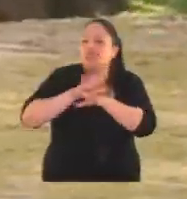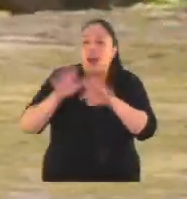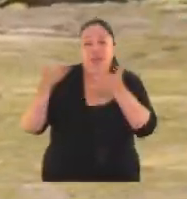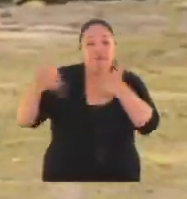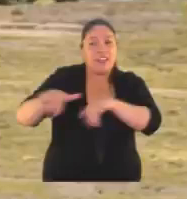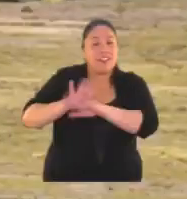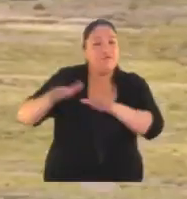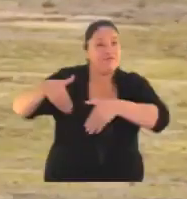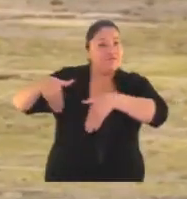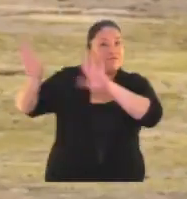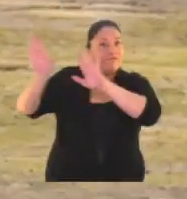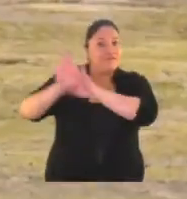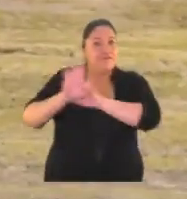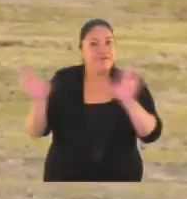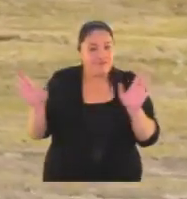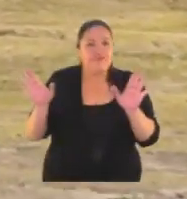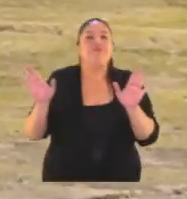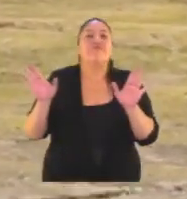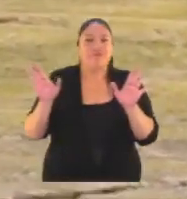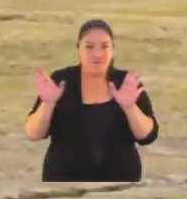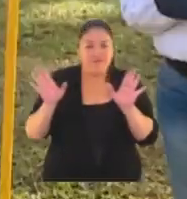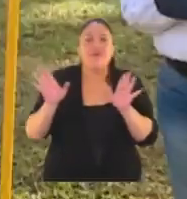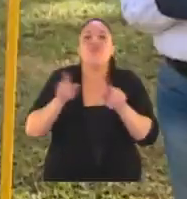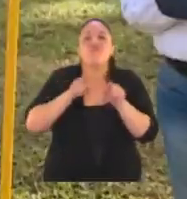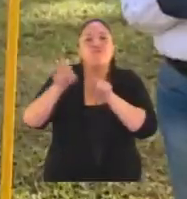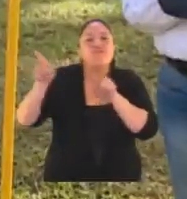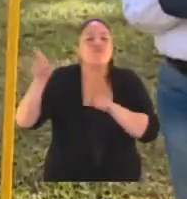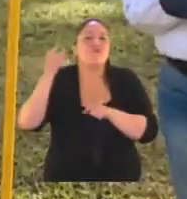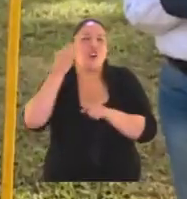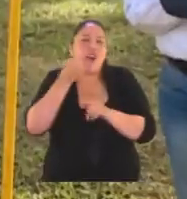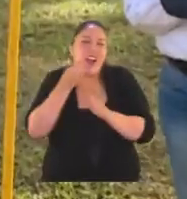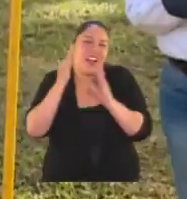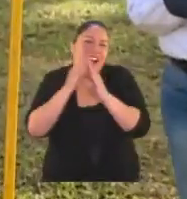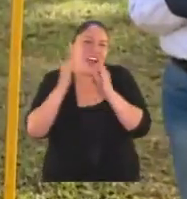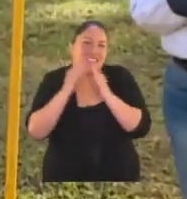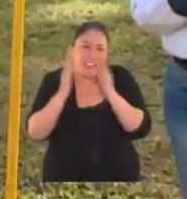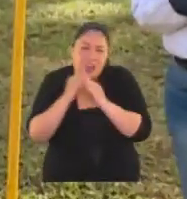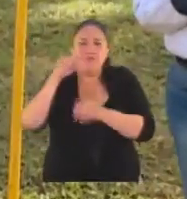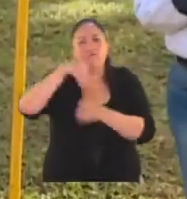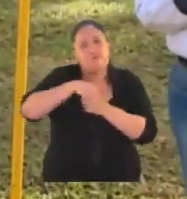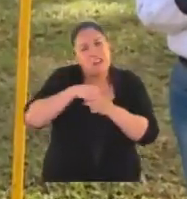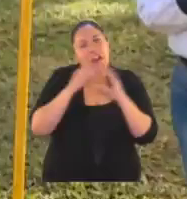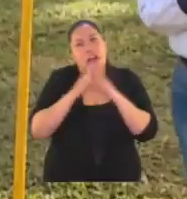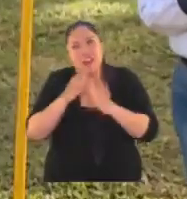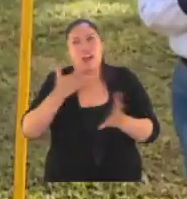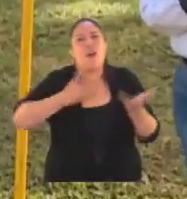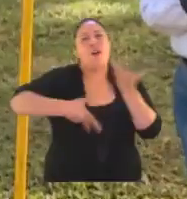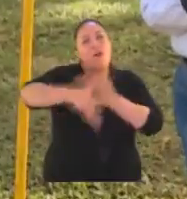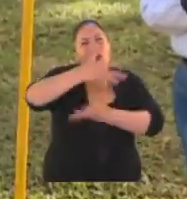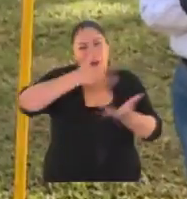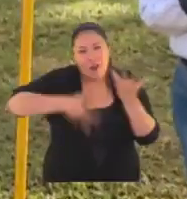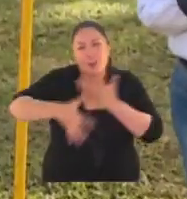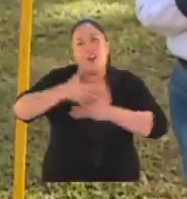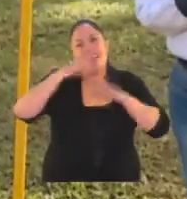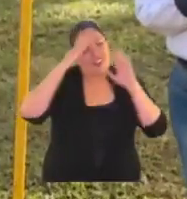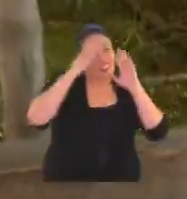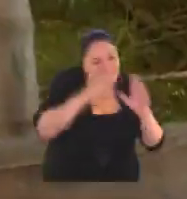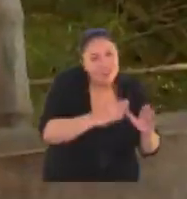honores. Ahora los esperan en diferentes hogares. Pues en la casa, estar compartiendo con él, sacarle